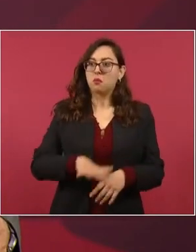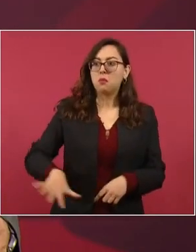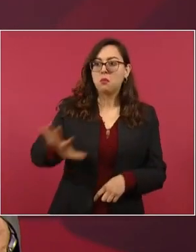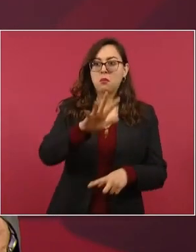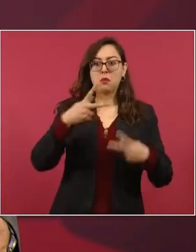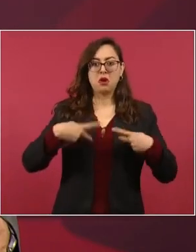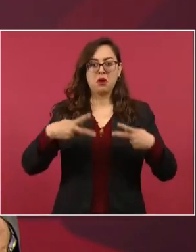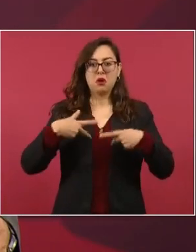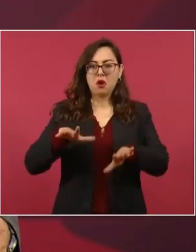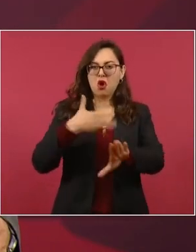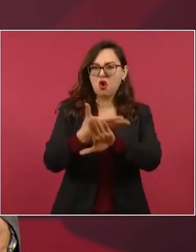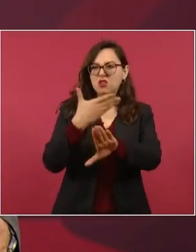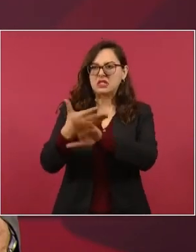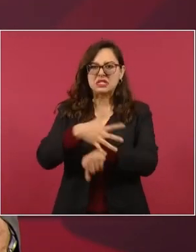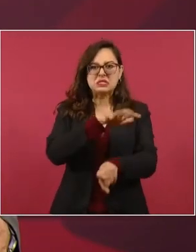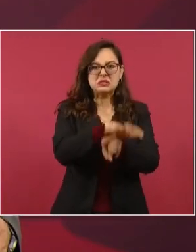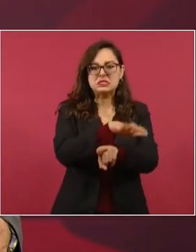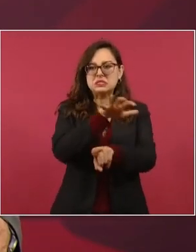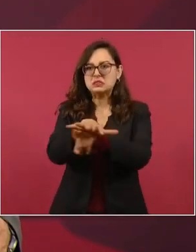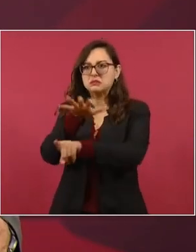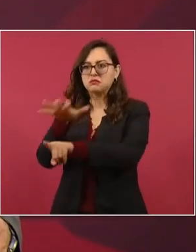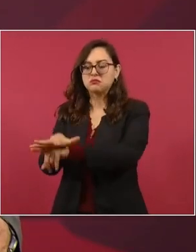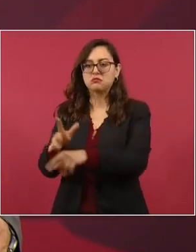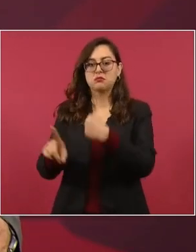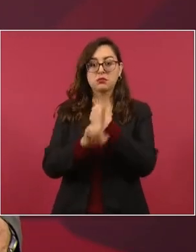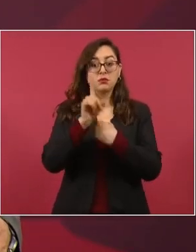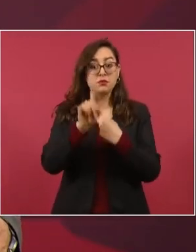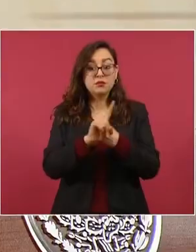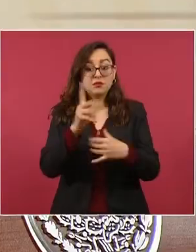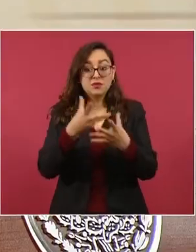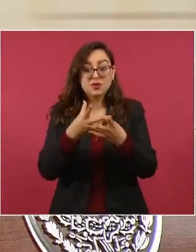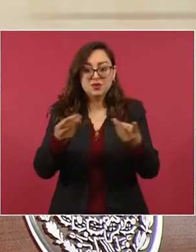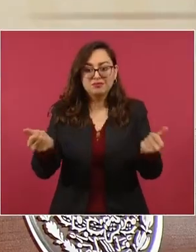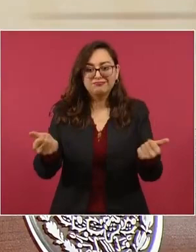mientras no haya democracia auténtica,